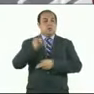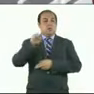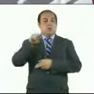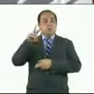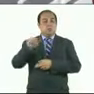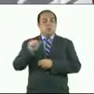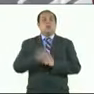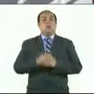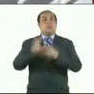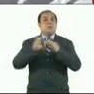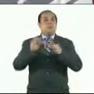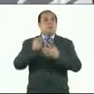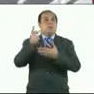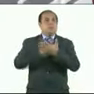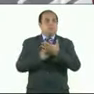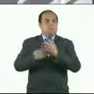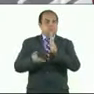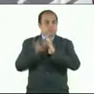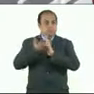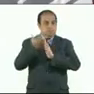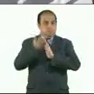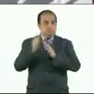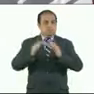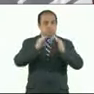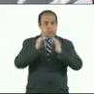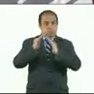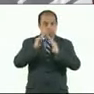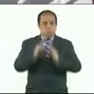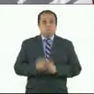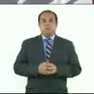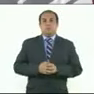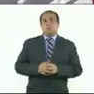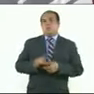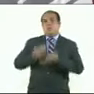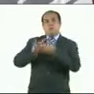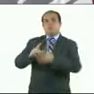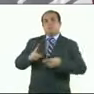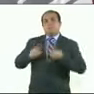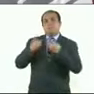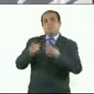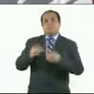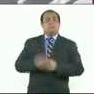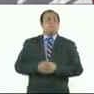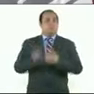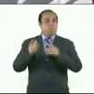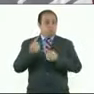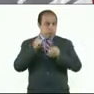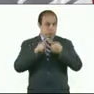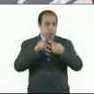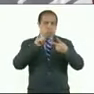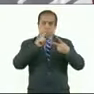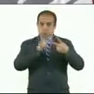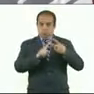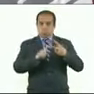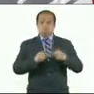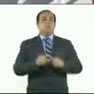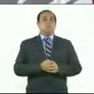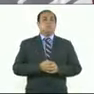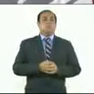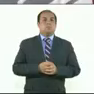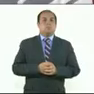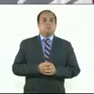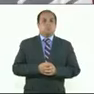plan de reconstrucción de las viviendas. Entonces, este es el apoyo que se le está dando. Eso por un lado. Por otro lado,